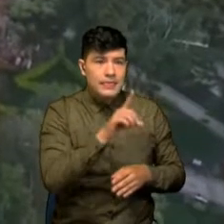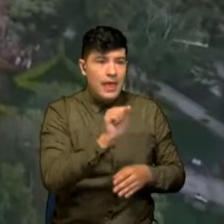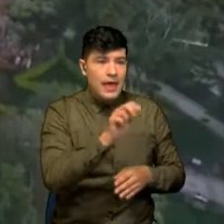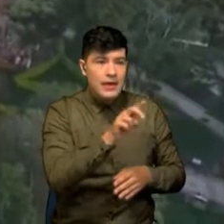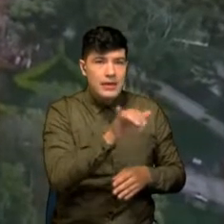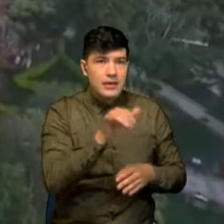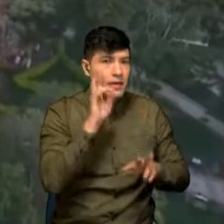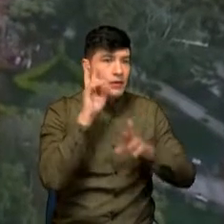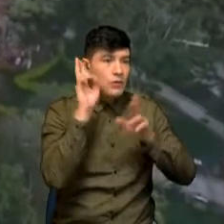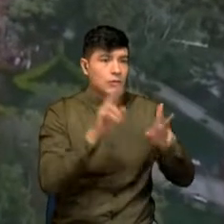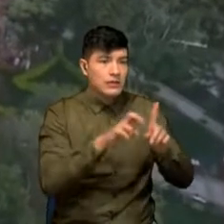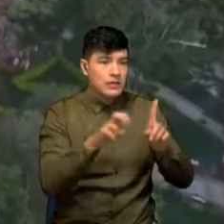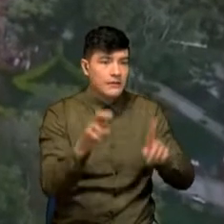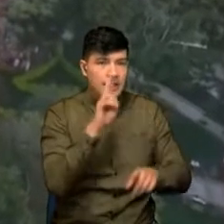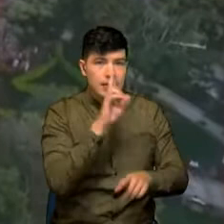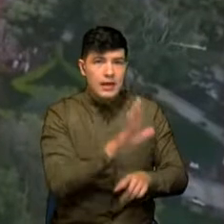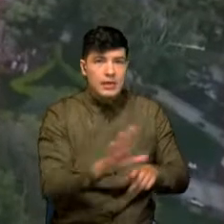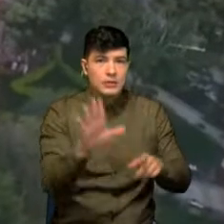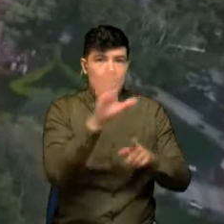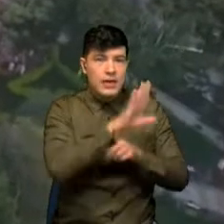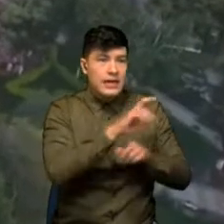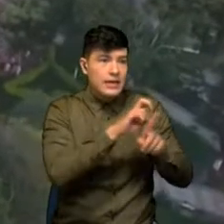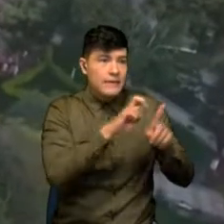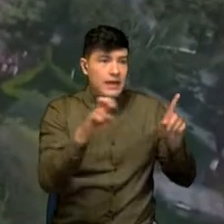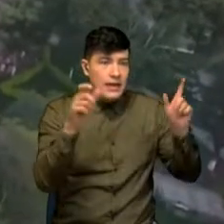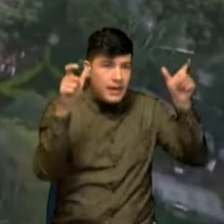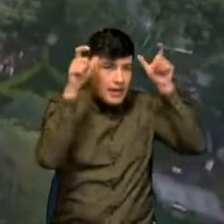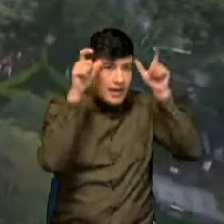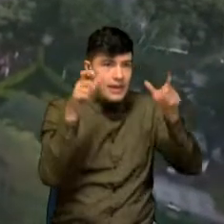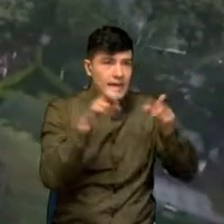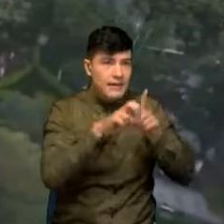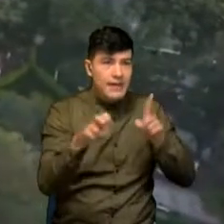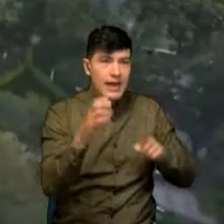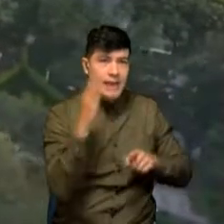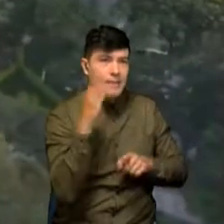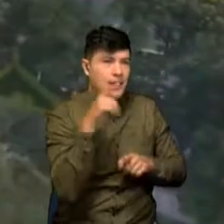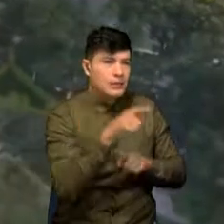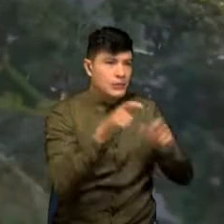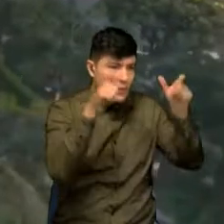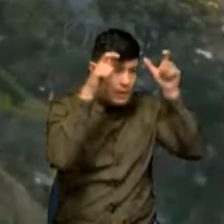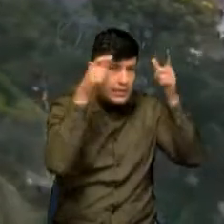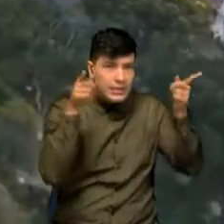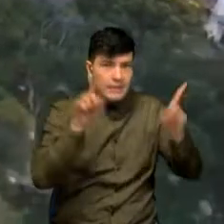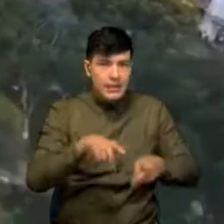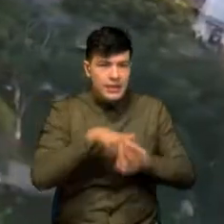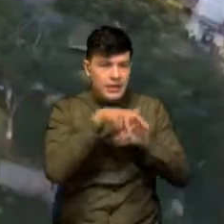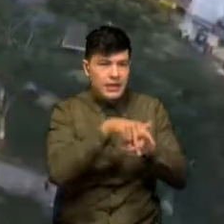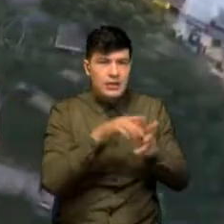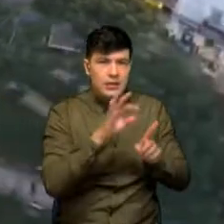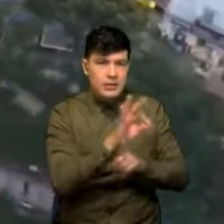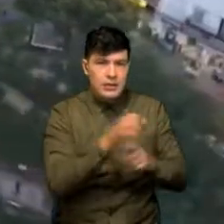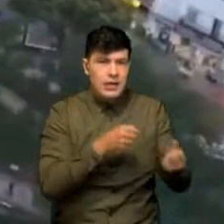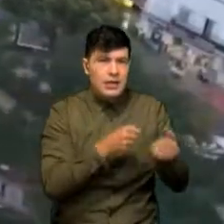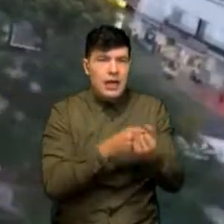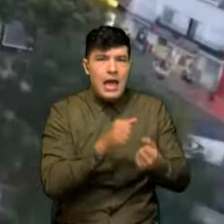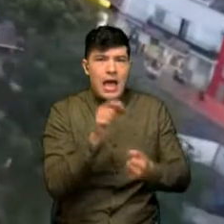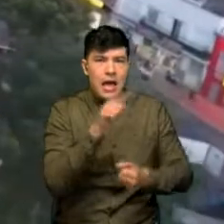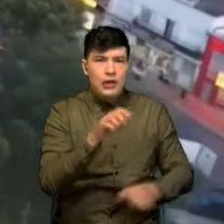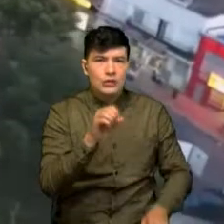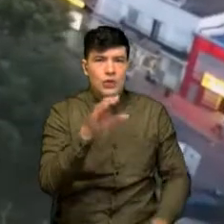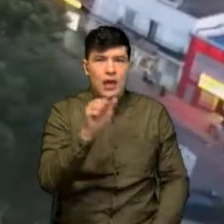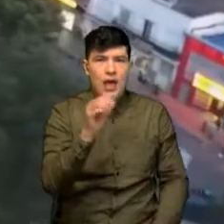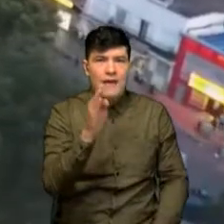nacional, una feria ganadera grado B en la categoría ganadera y equina, avalada también por Asocaballos. Bueno,